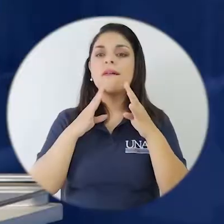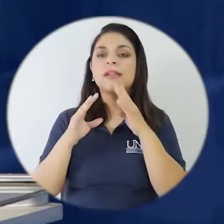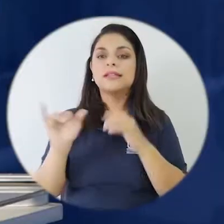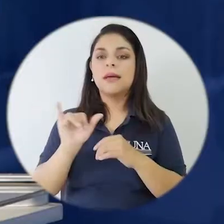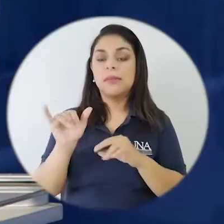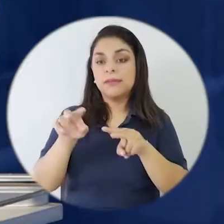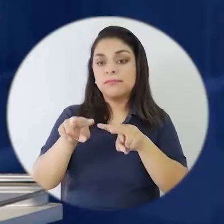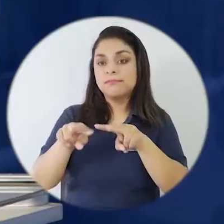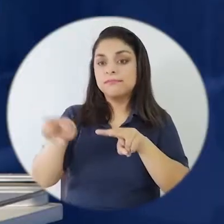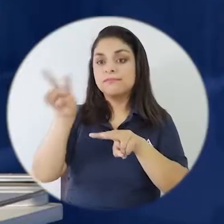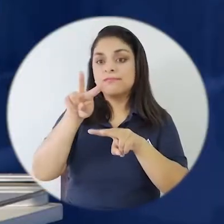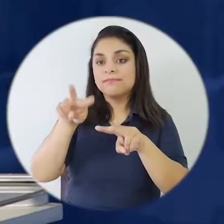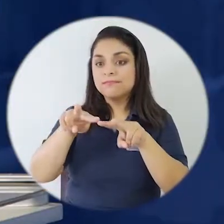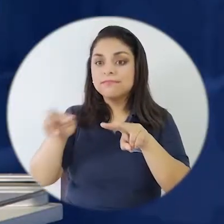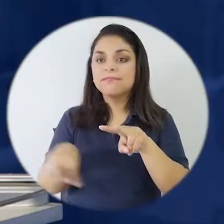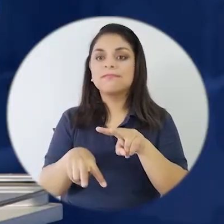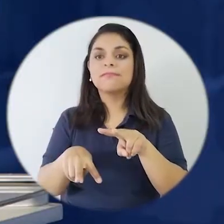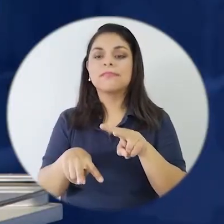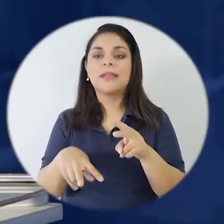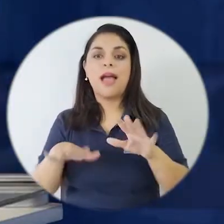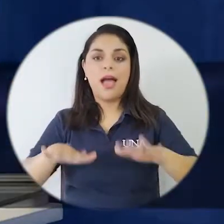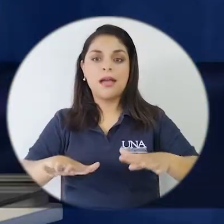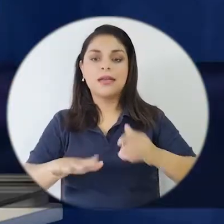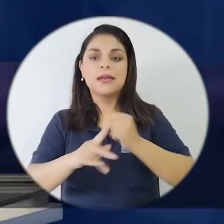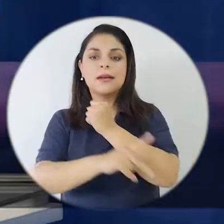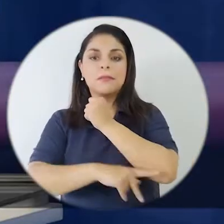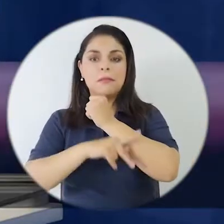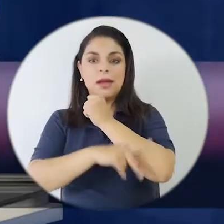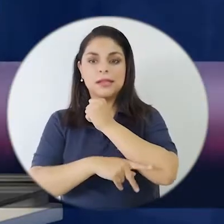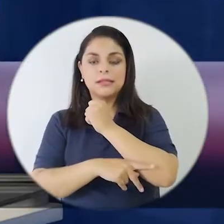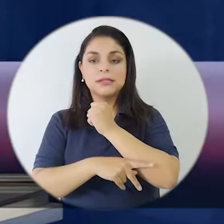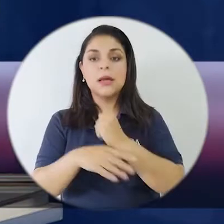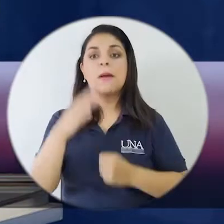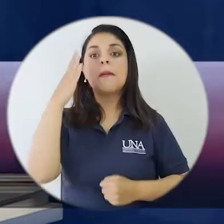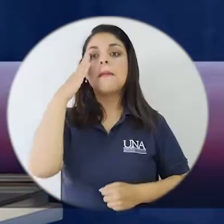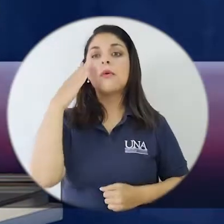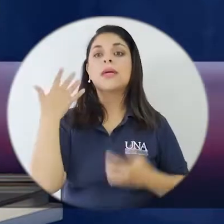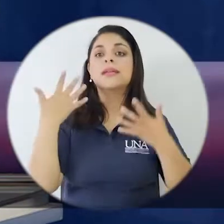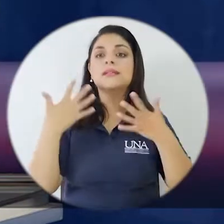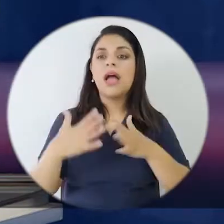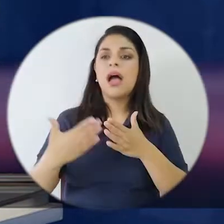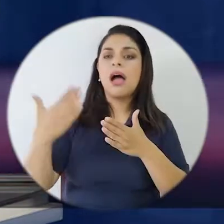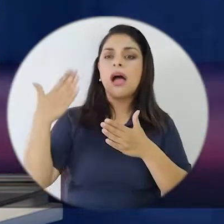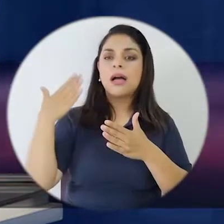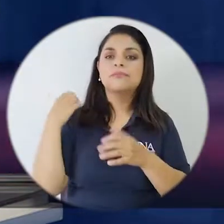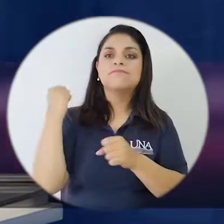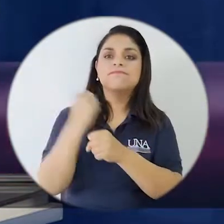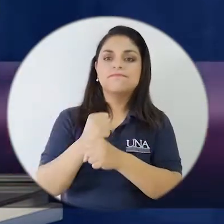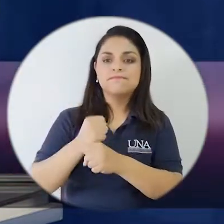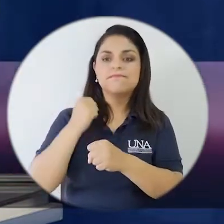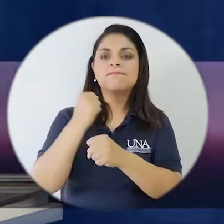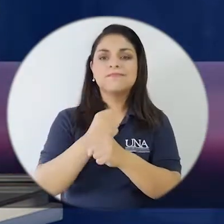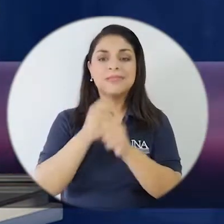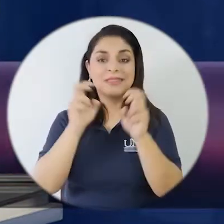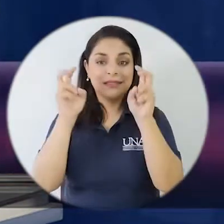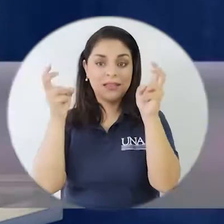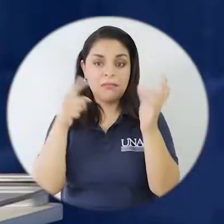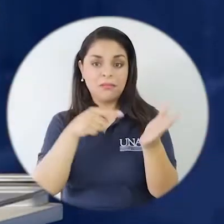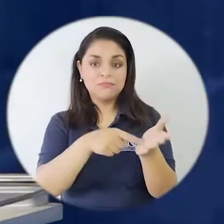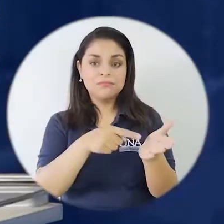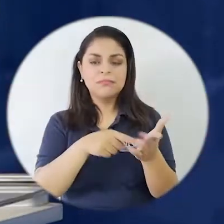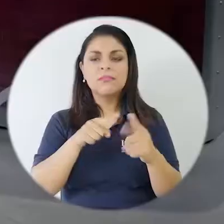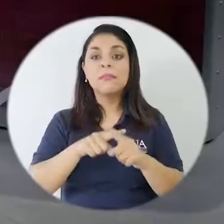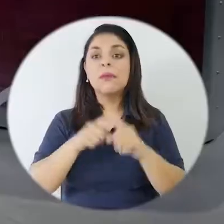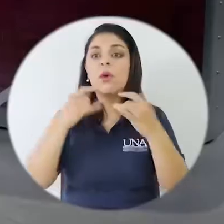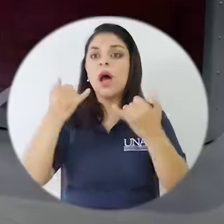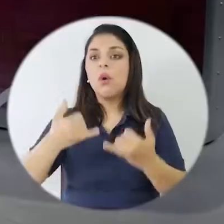¿verdad? De la experiencia que hemos tenido en el país, que como decíamos, pues se venía trabajando en el tema desde mucho antes, pero definitivamente pues la